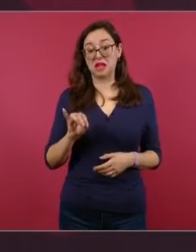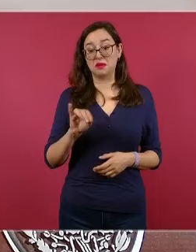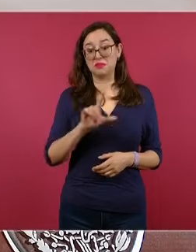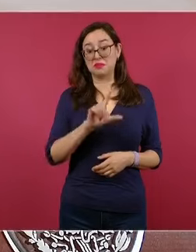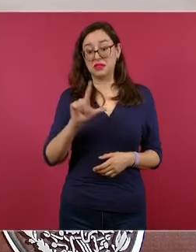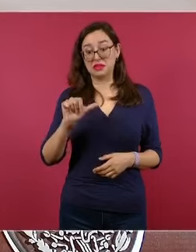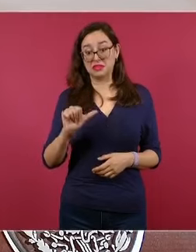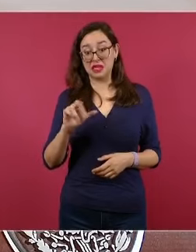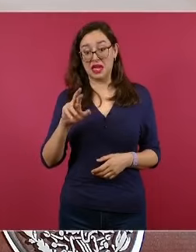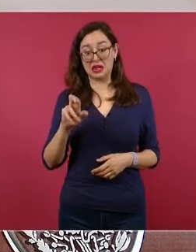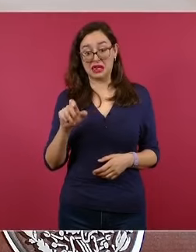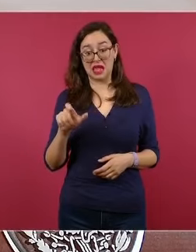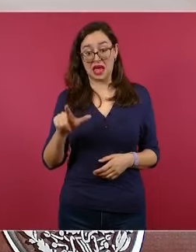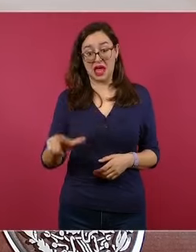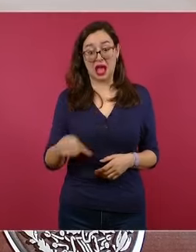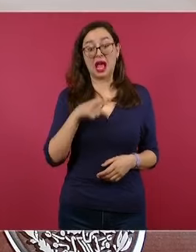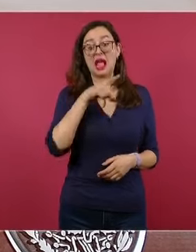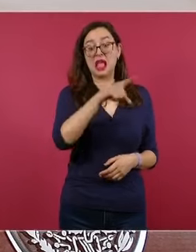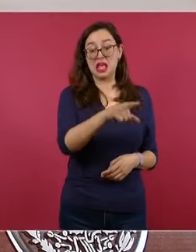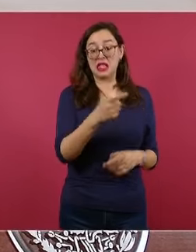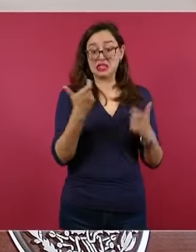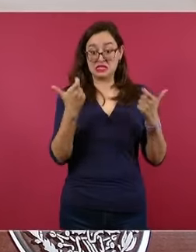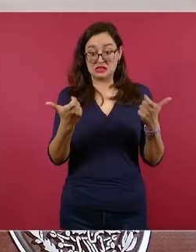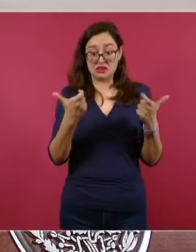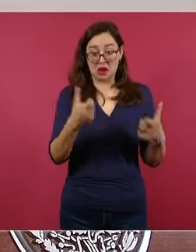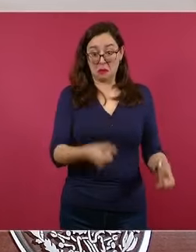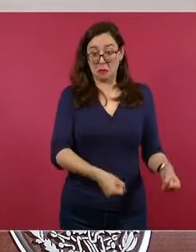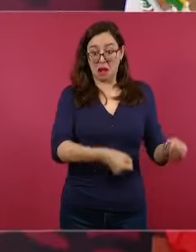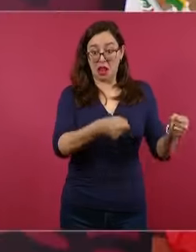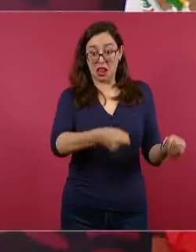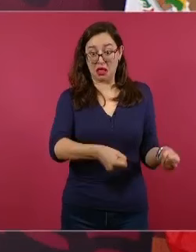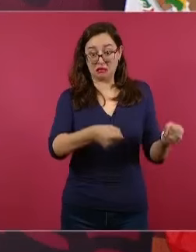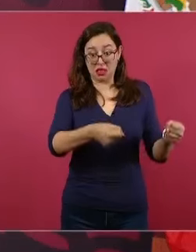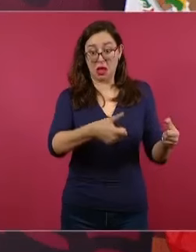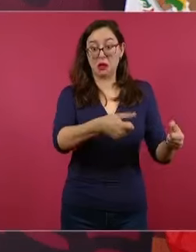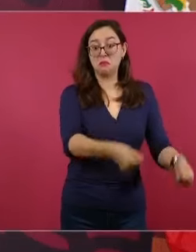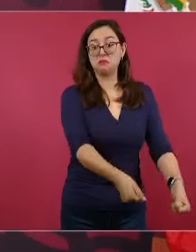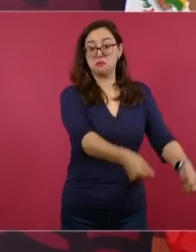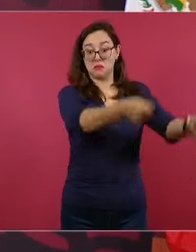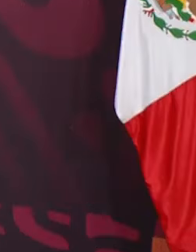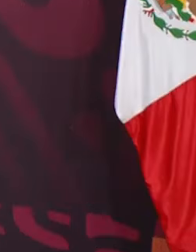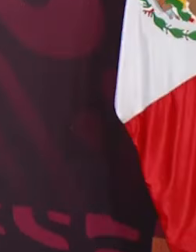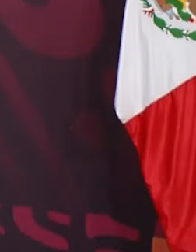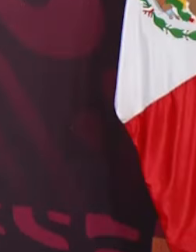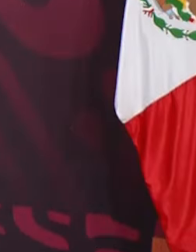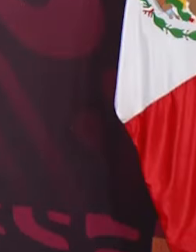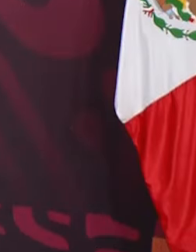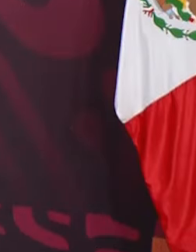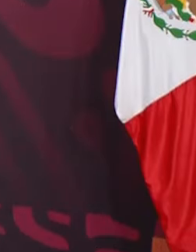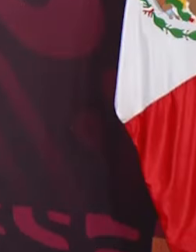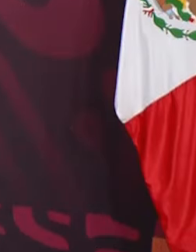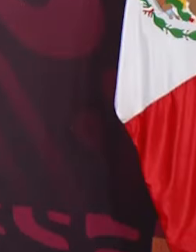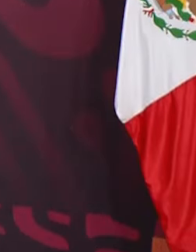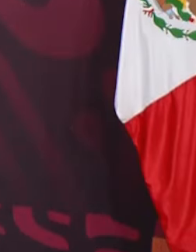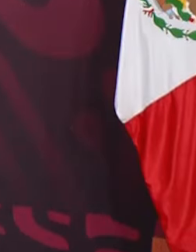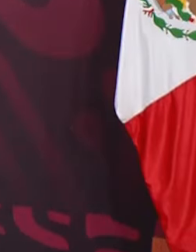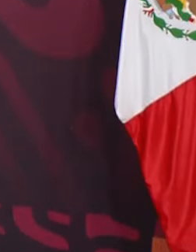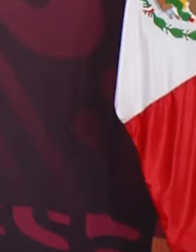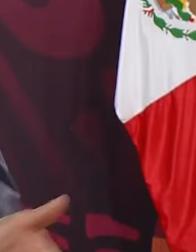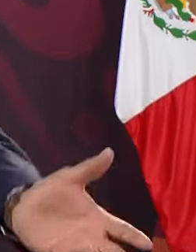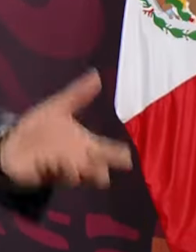una maleta Gómez Palacio llena de dinero este para mi